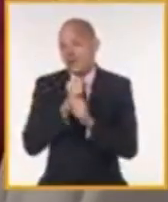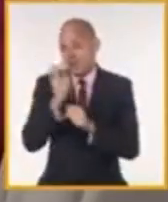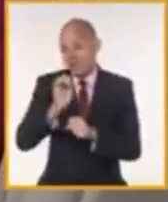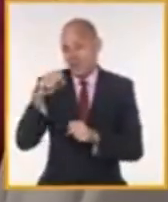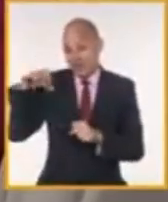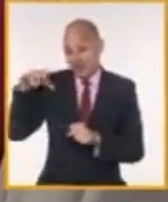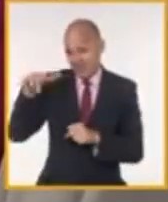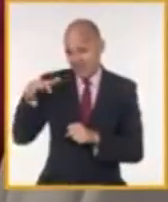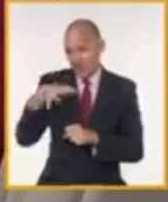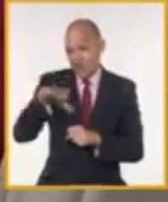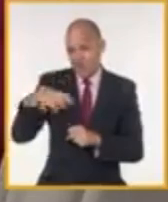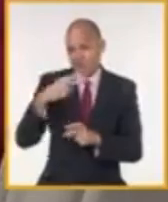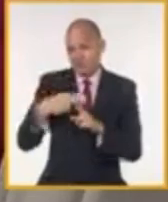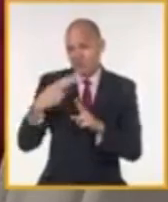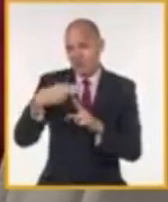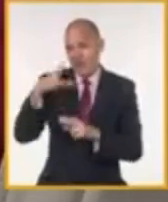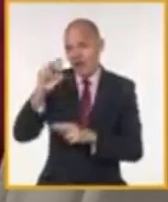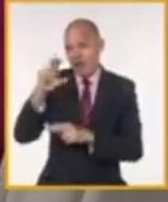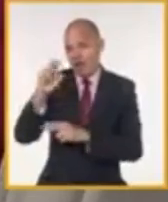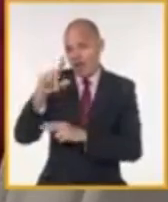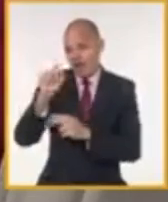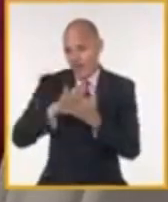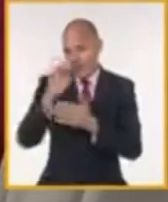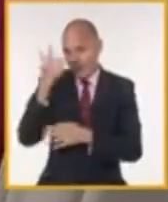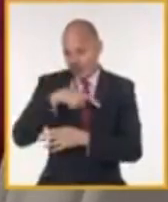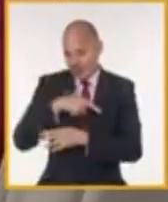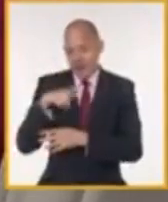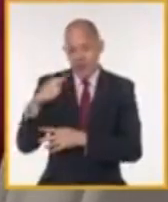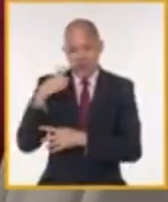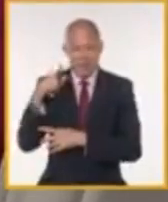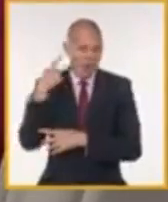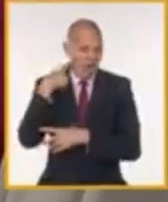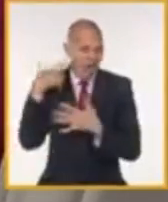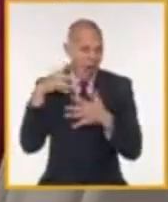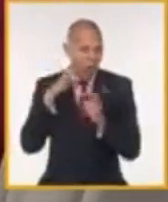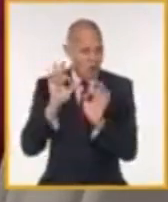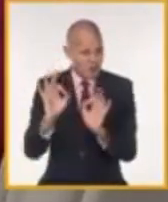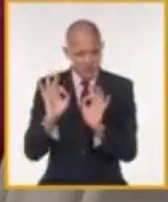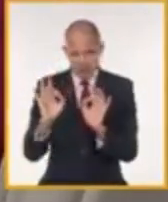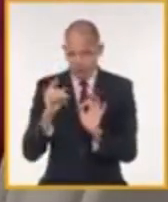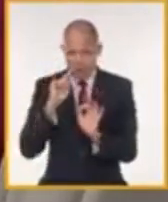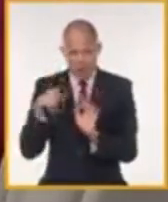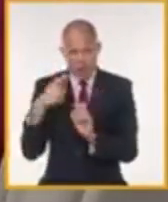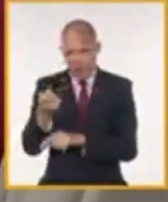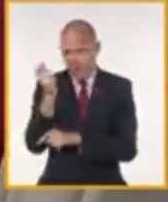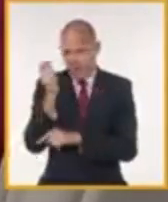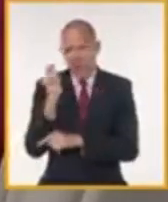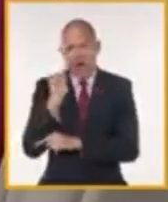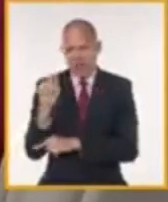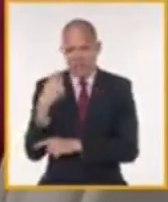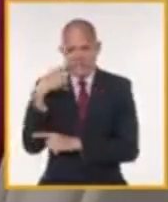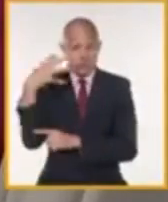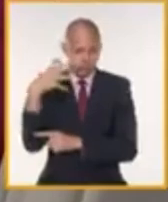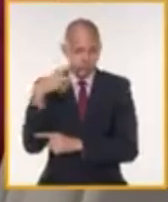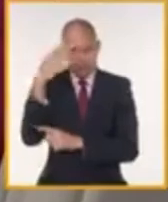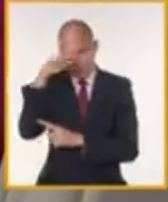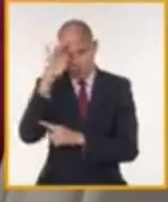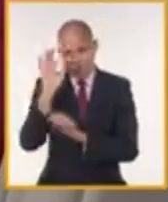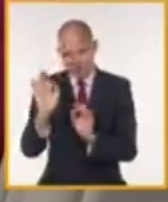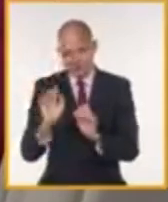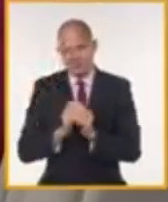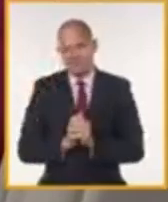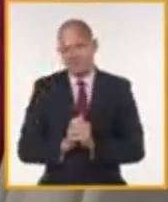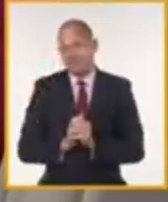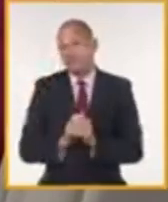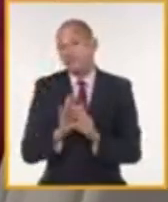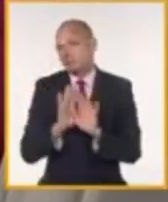director Armando, y que es uno de los lugares, como decíamos, de gran tradición en la pesca en nuestro país. Laura, ¿cómo se ha trabajado el